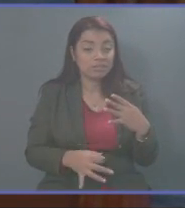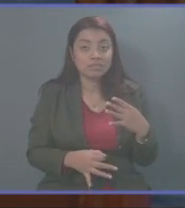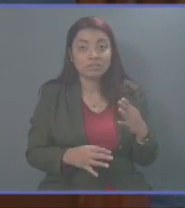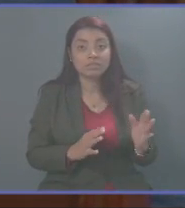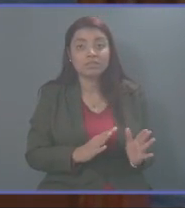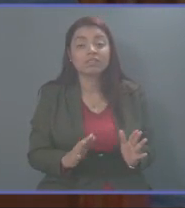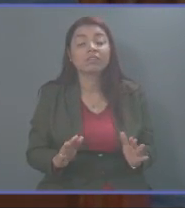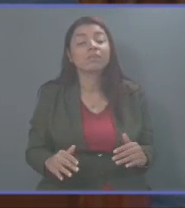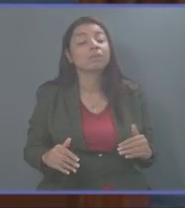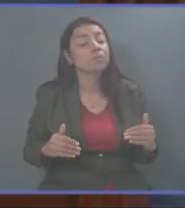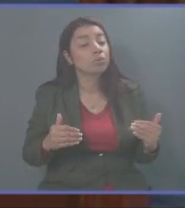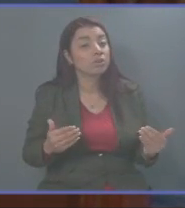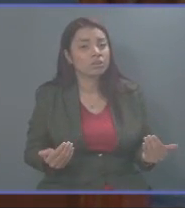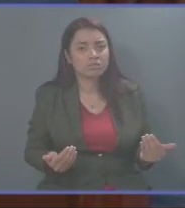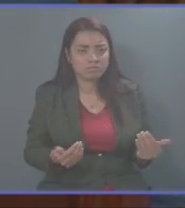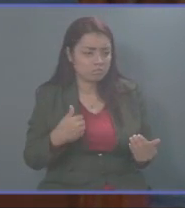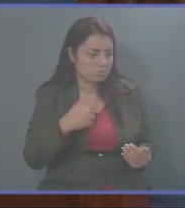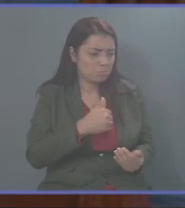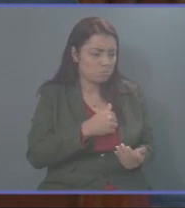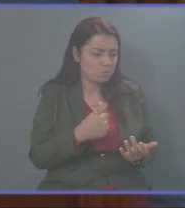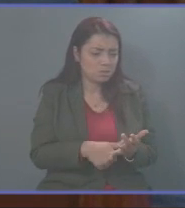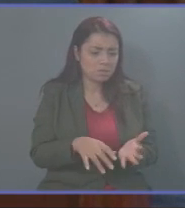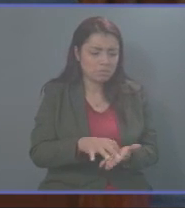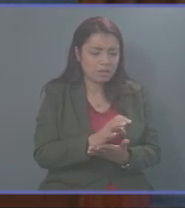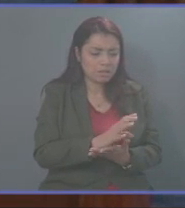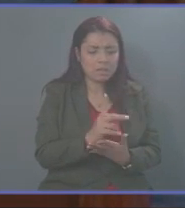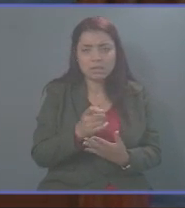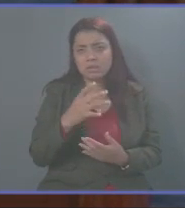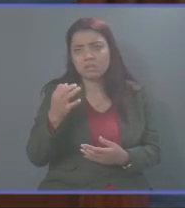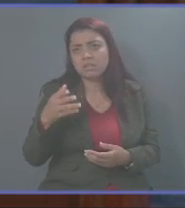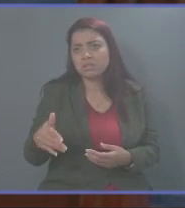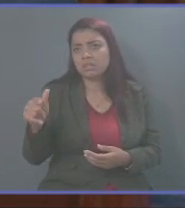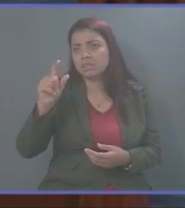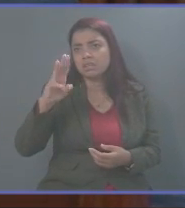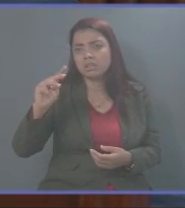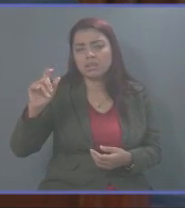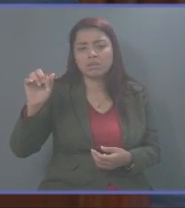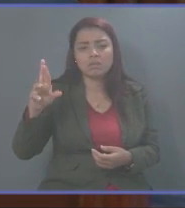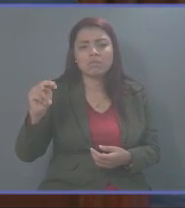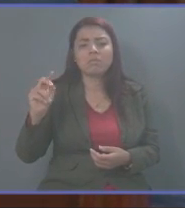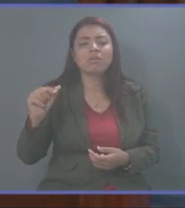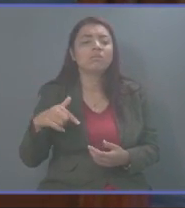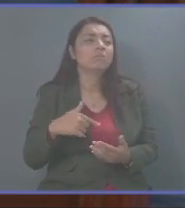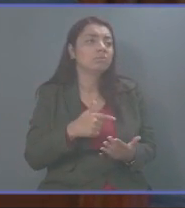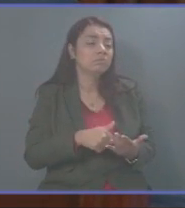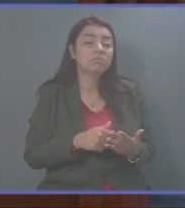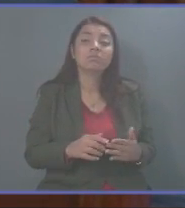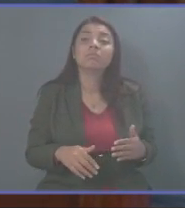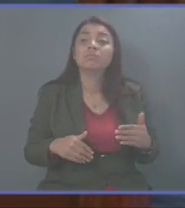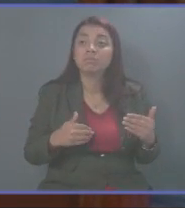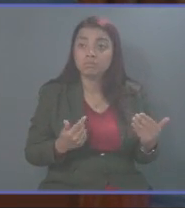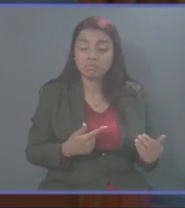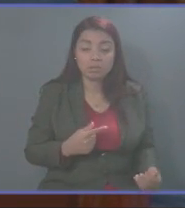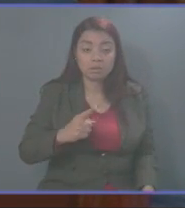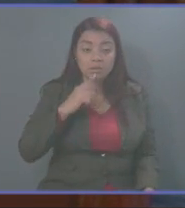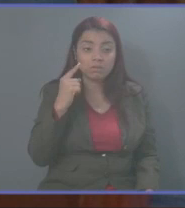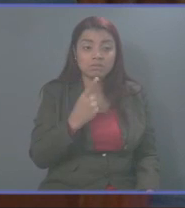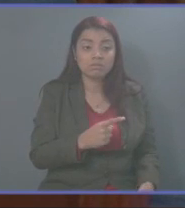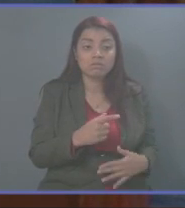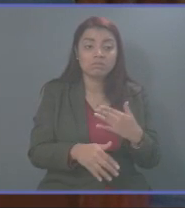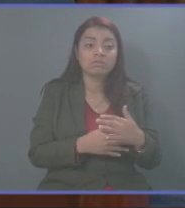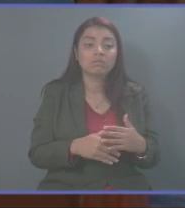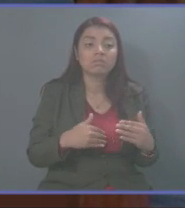residuos, por lo que no necesitan obtener autorización del MAN para adquirir dicha calidad, pero estarán obligadas a presentar